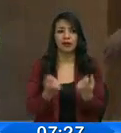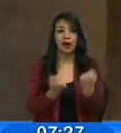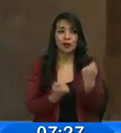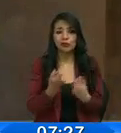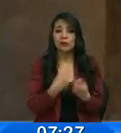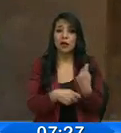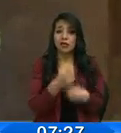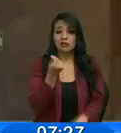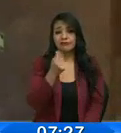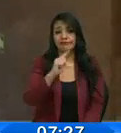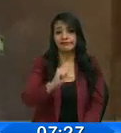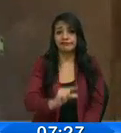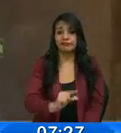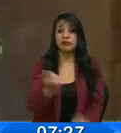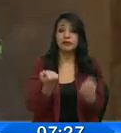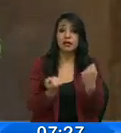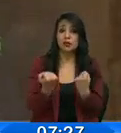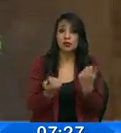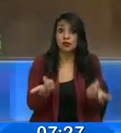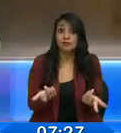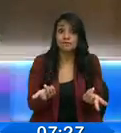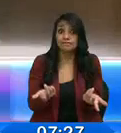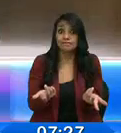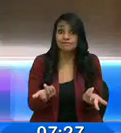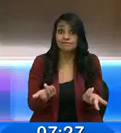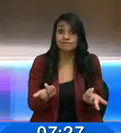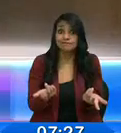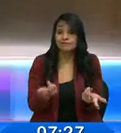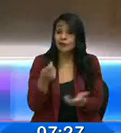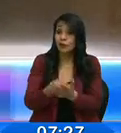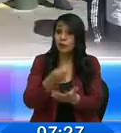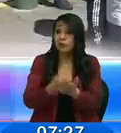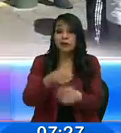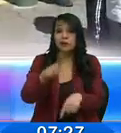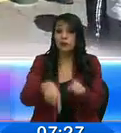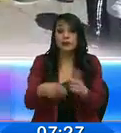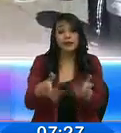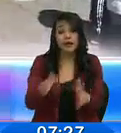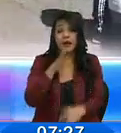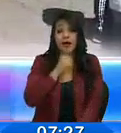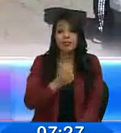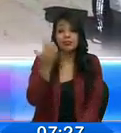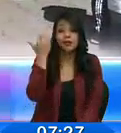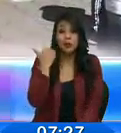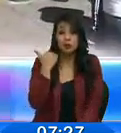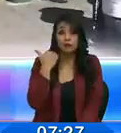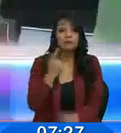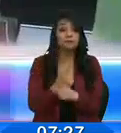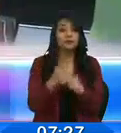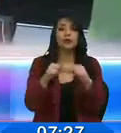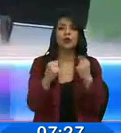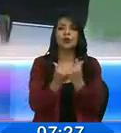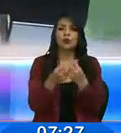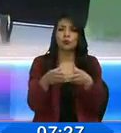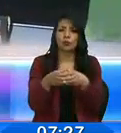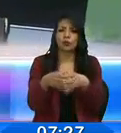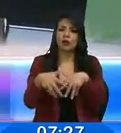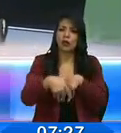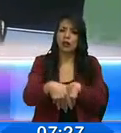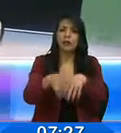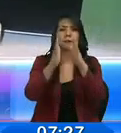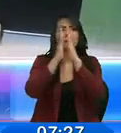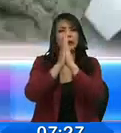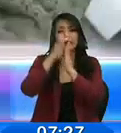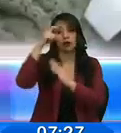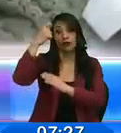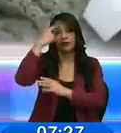Entonces, los vehículos nuestros nadie estaba dispuesto a comprarlos. Y desde varios gremios es que nació el pedido para que el impuesto creado